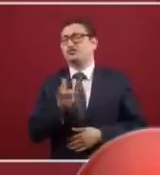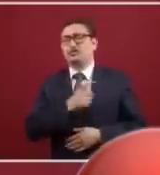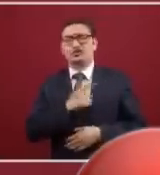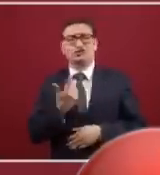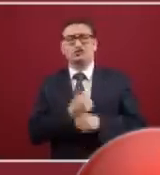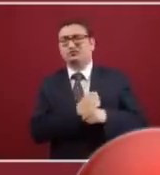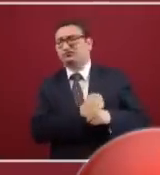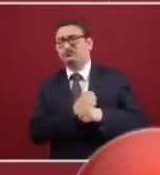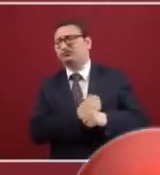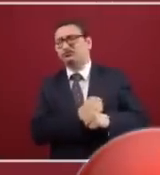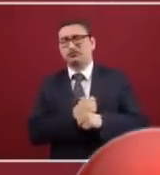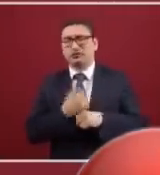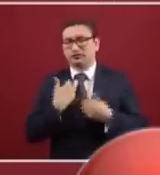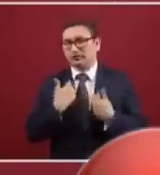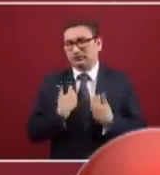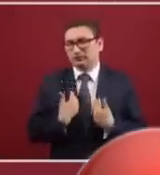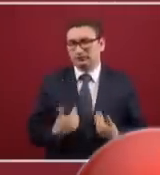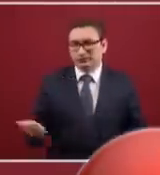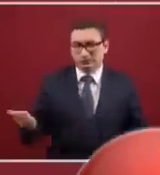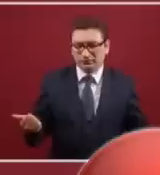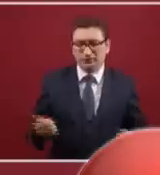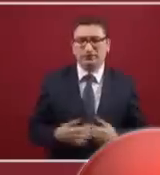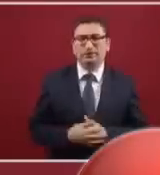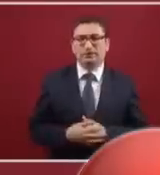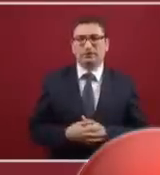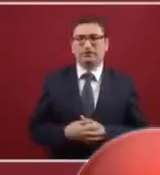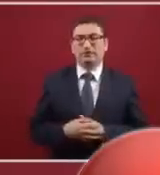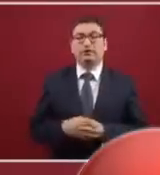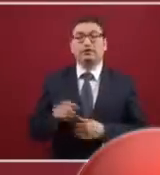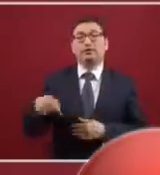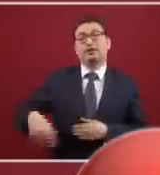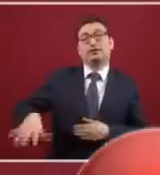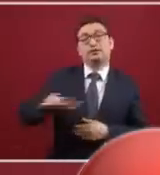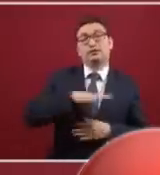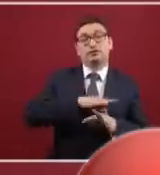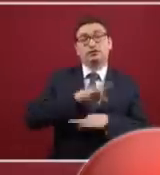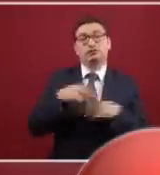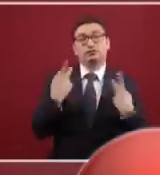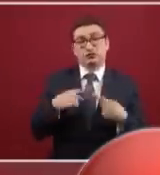a comprenderlo. Fue un cambio de mentalidad.